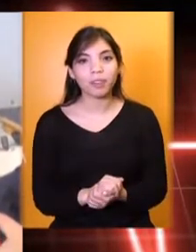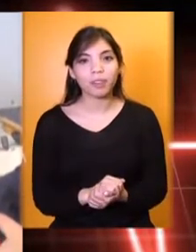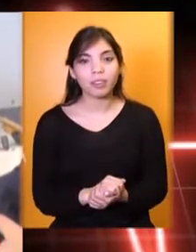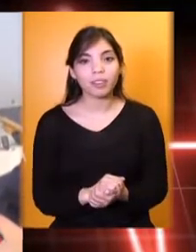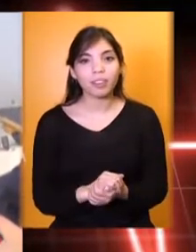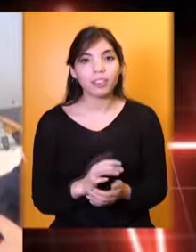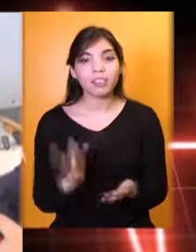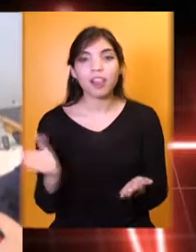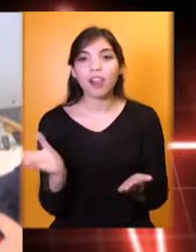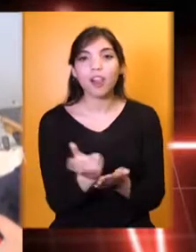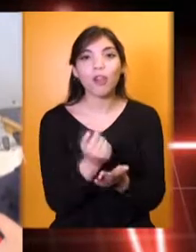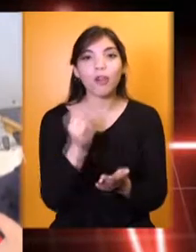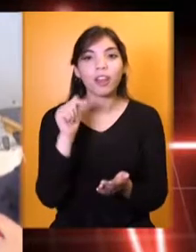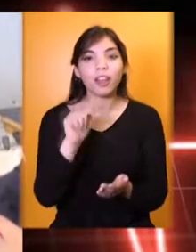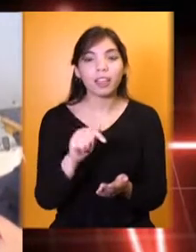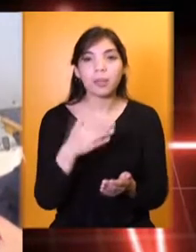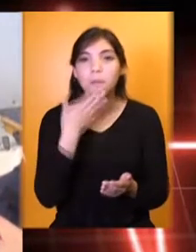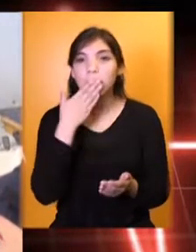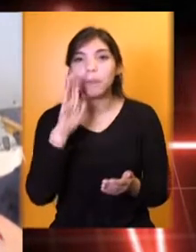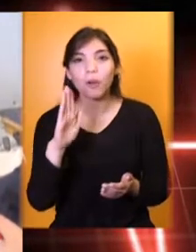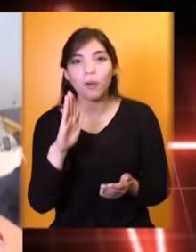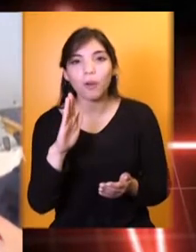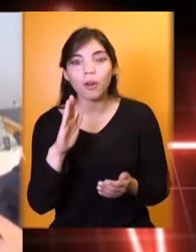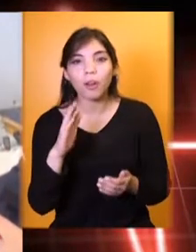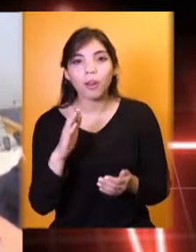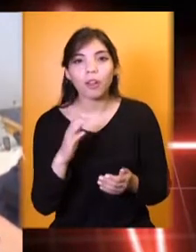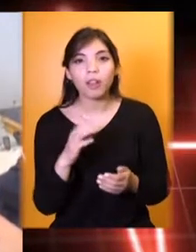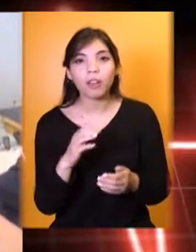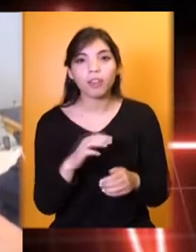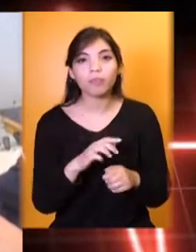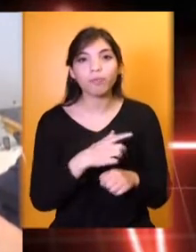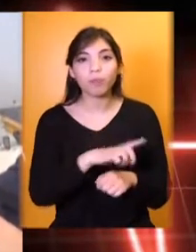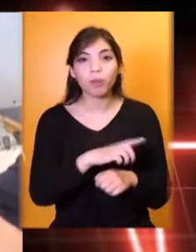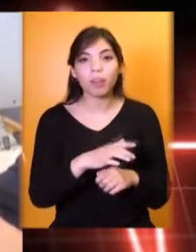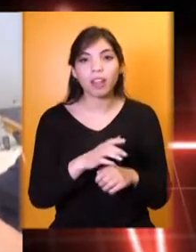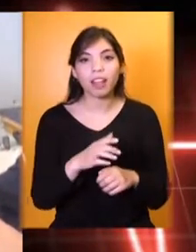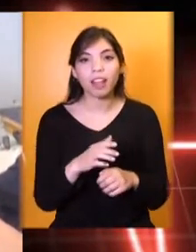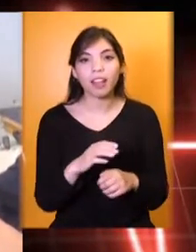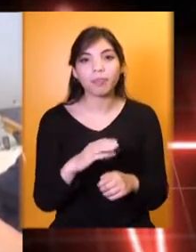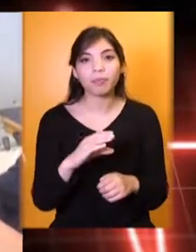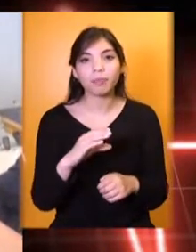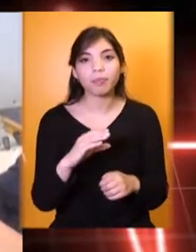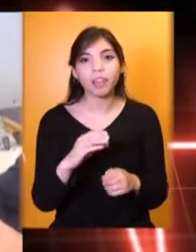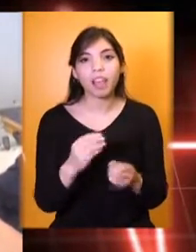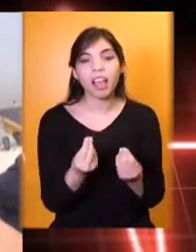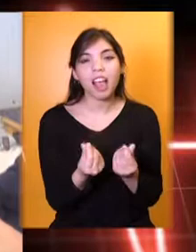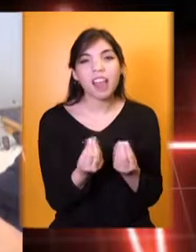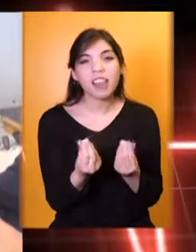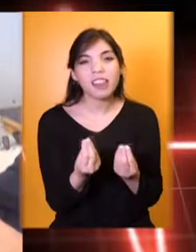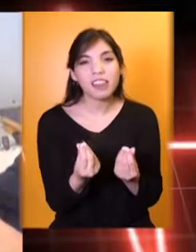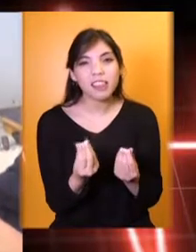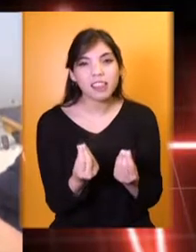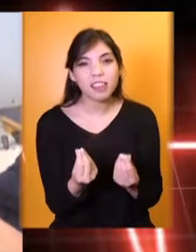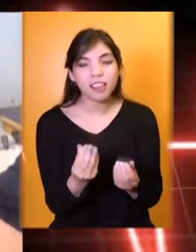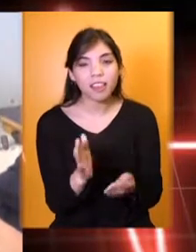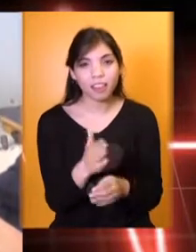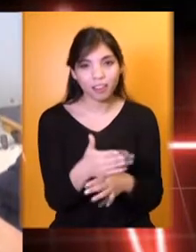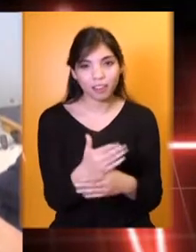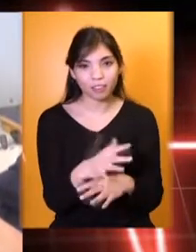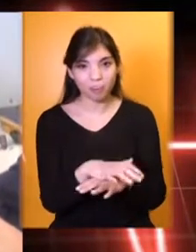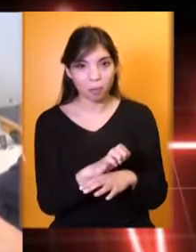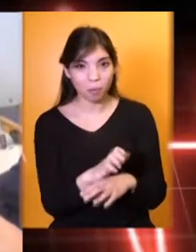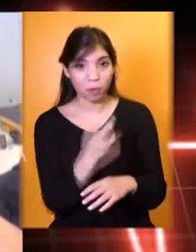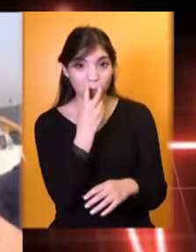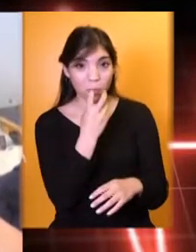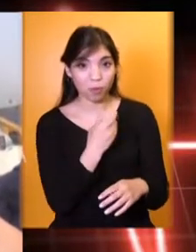desde Puerto Montt, es mejorar la calidad del producto final, porque acortamos casi la mitad de tiempo la llegada desde el salmón, desde Puerto